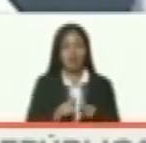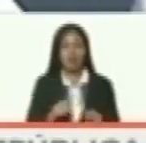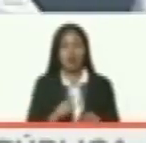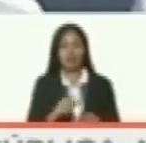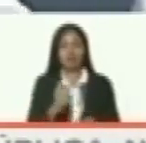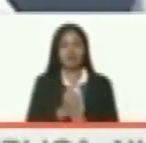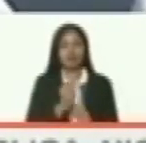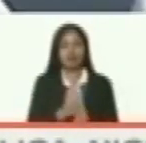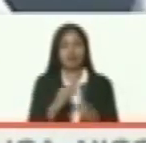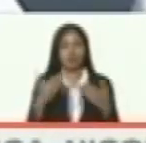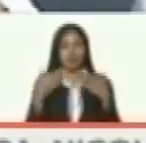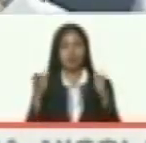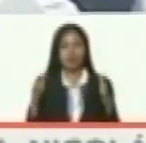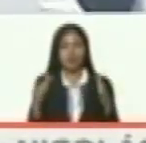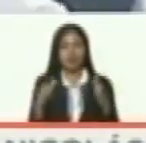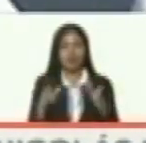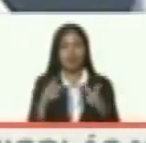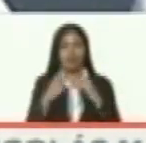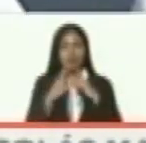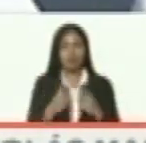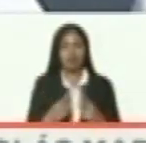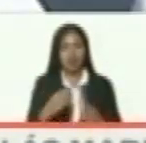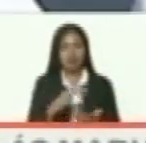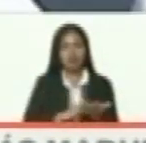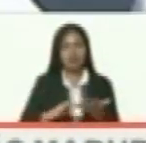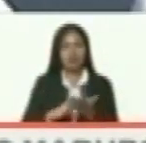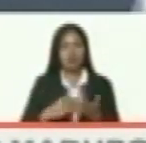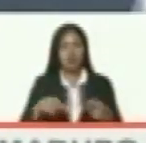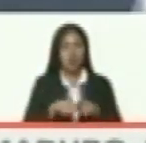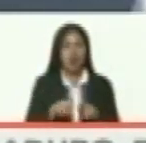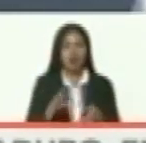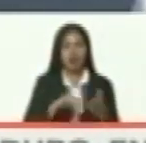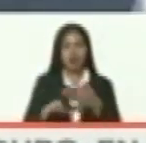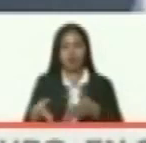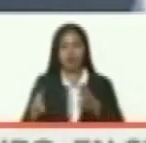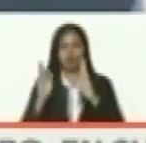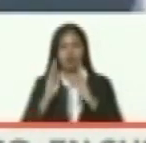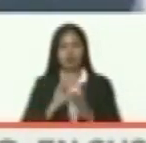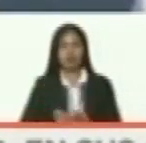obras públicas, en vialidad, en recuperación, en reconstrucción.